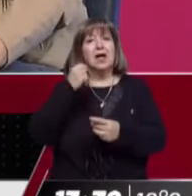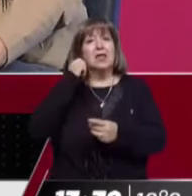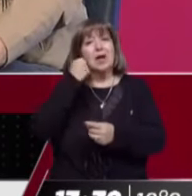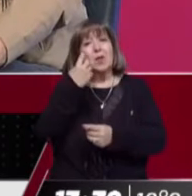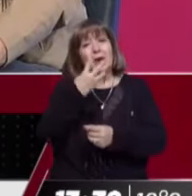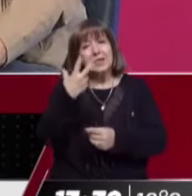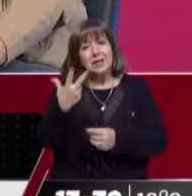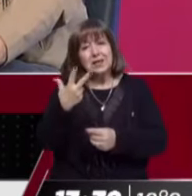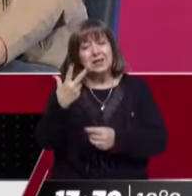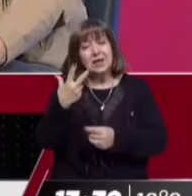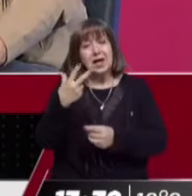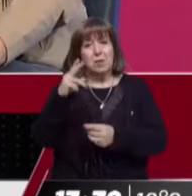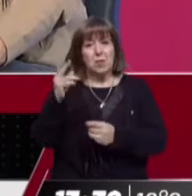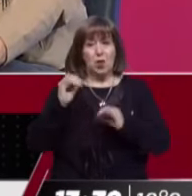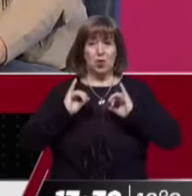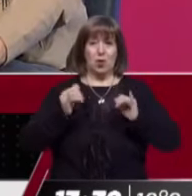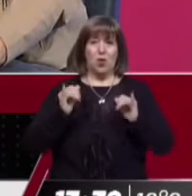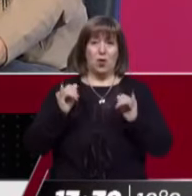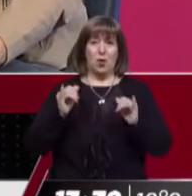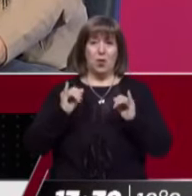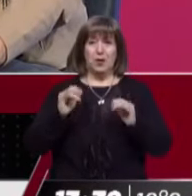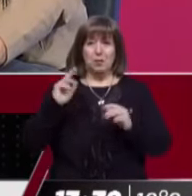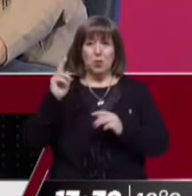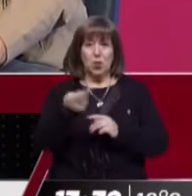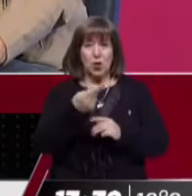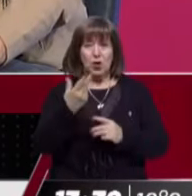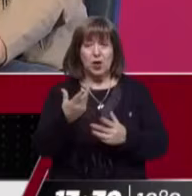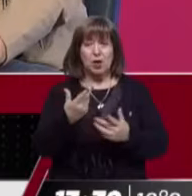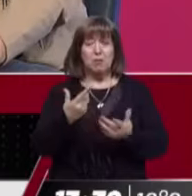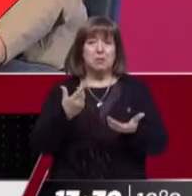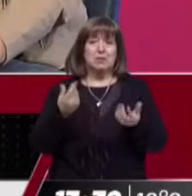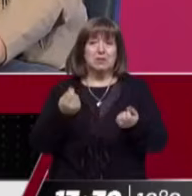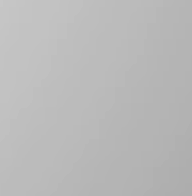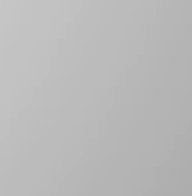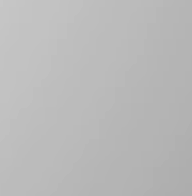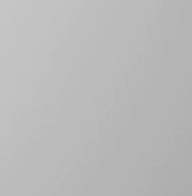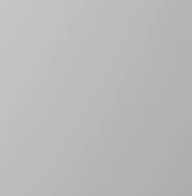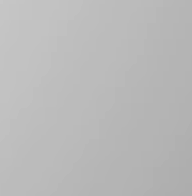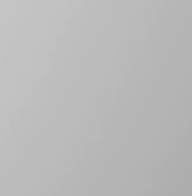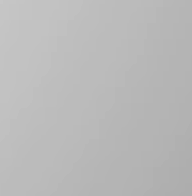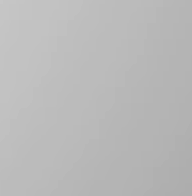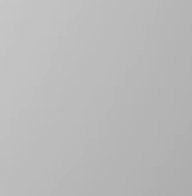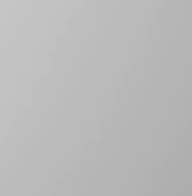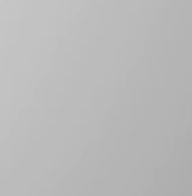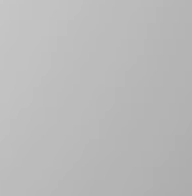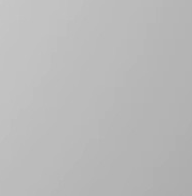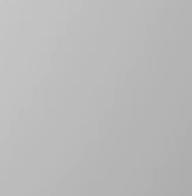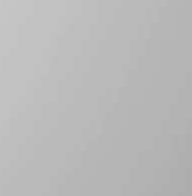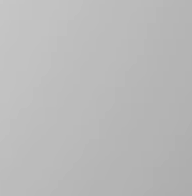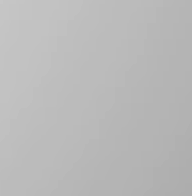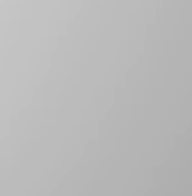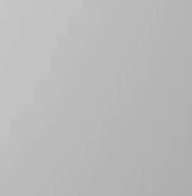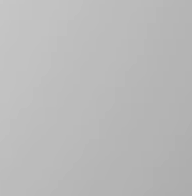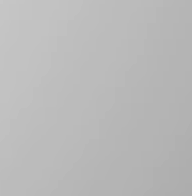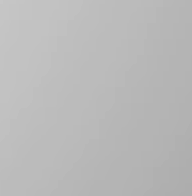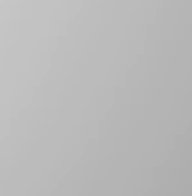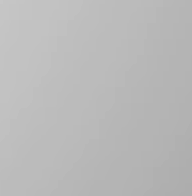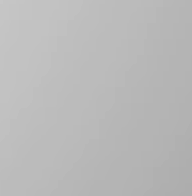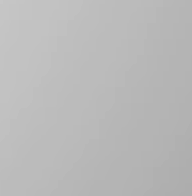43 años, joven, y que termina perdiendo la vida detrás de una situación muy, muy trágica aquí en la zona.